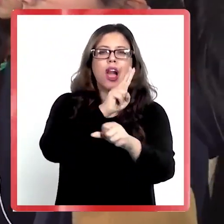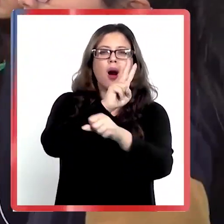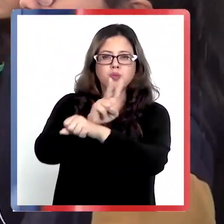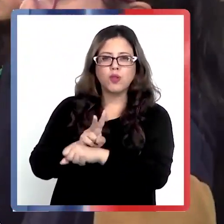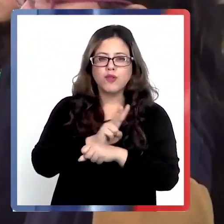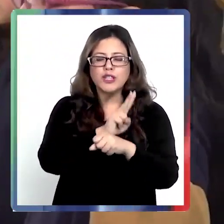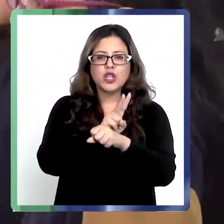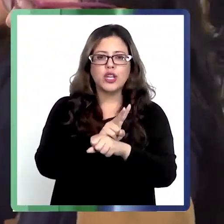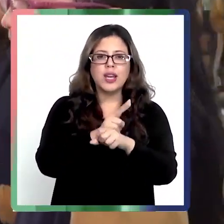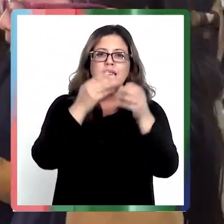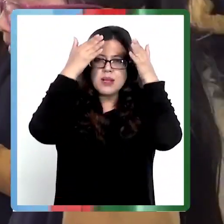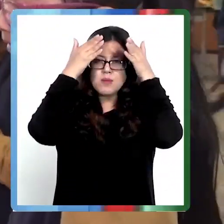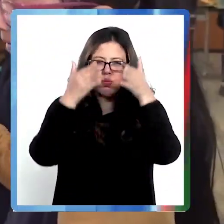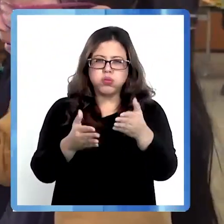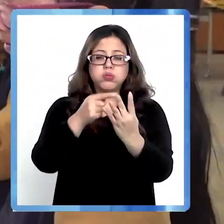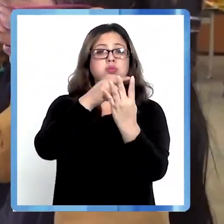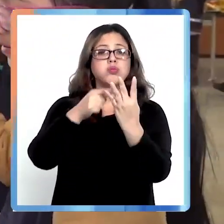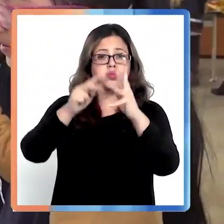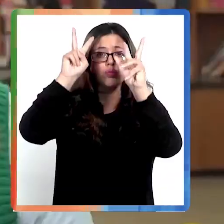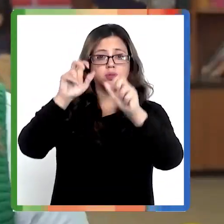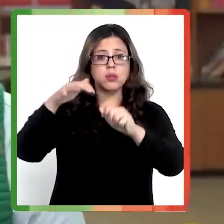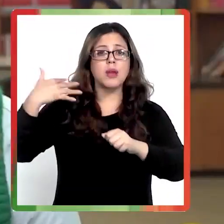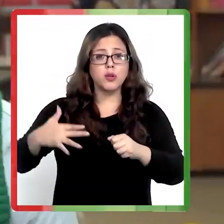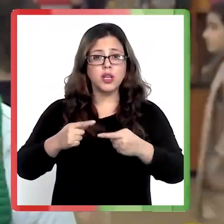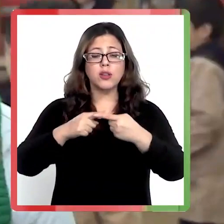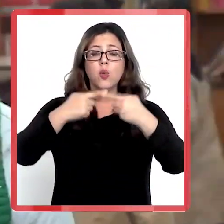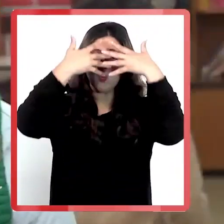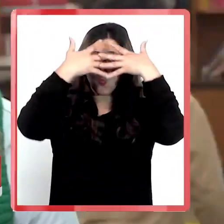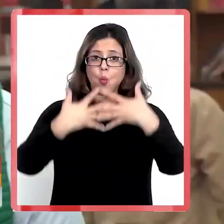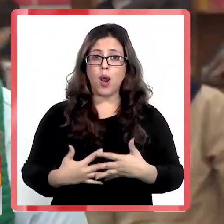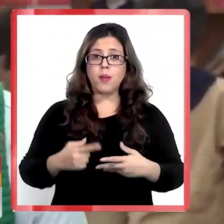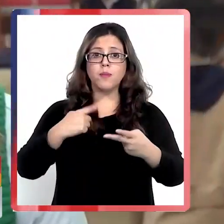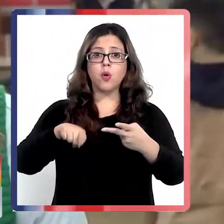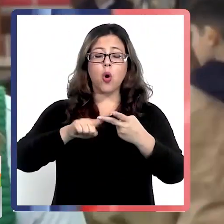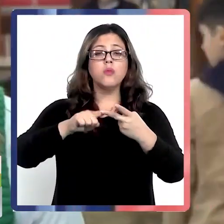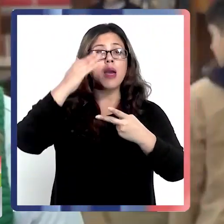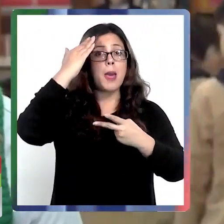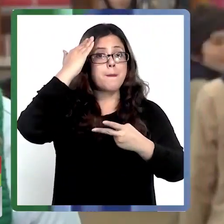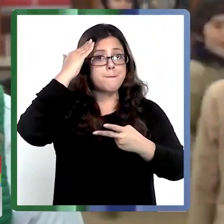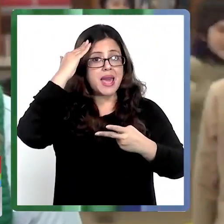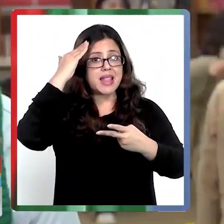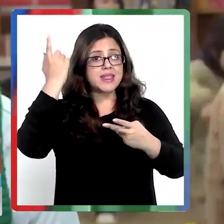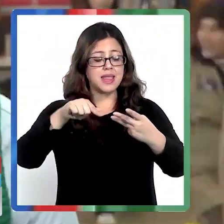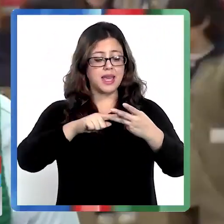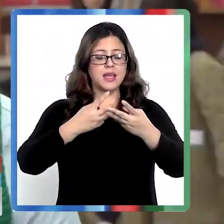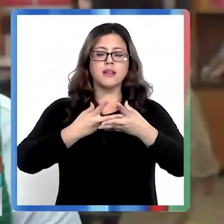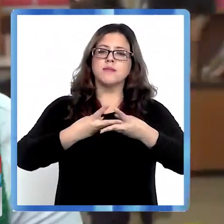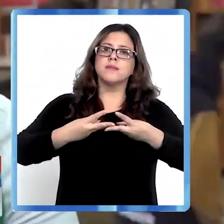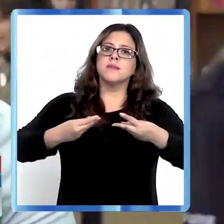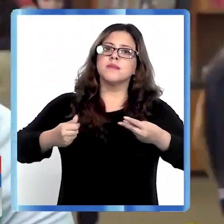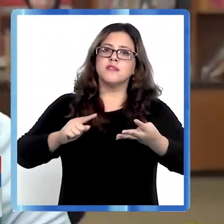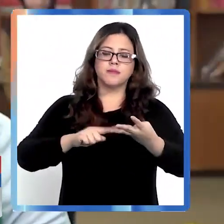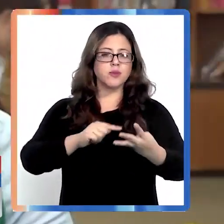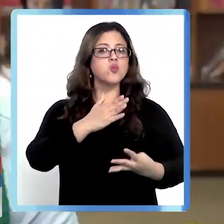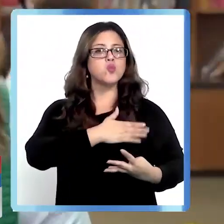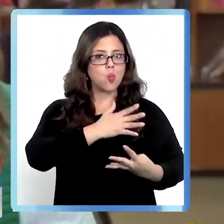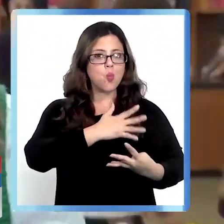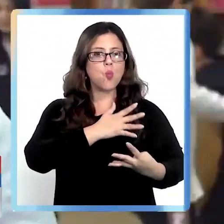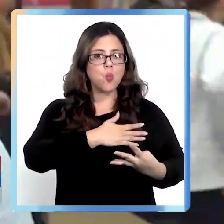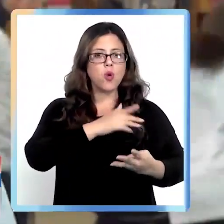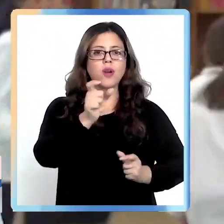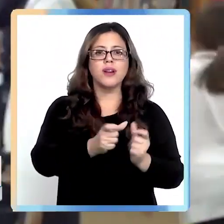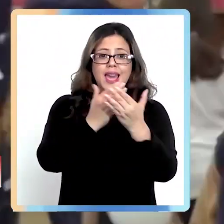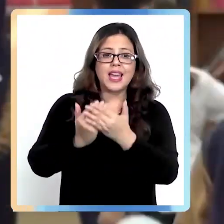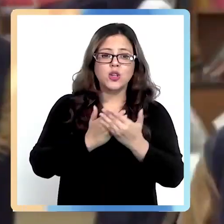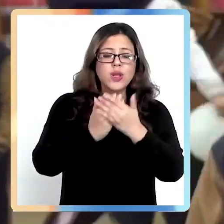docentes, centrado en nuestros cuatro pilares: cuerpo, mente, espíritu y corazón. Y